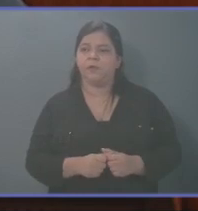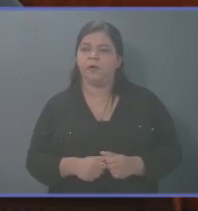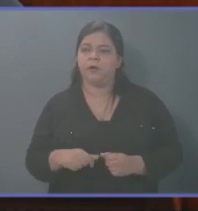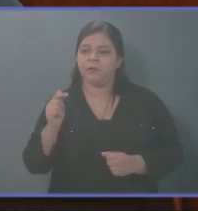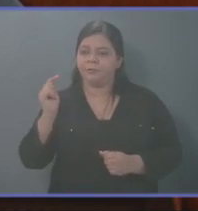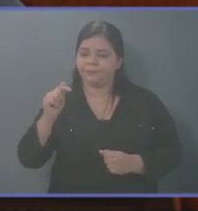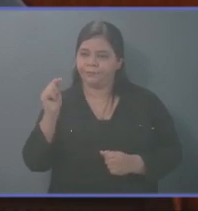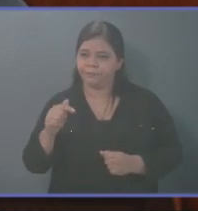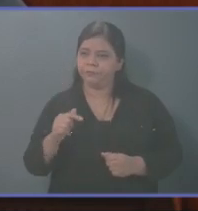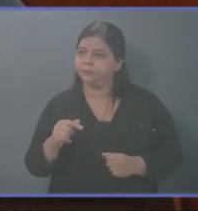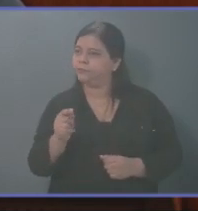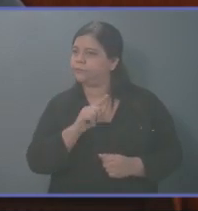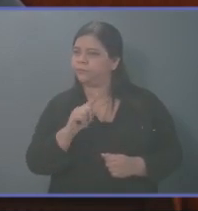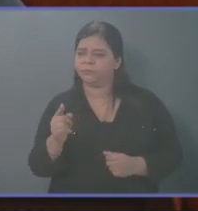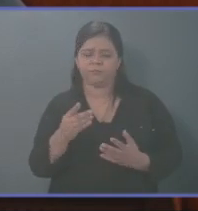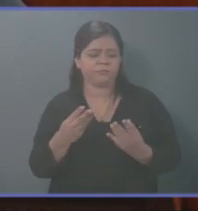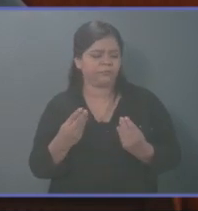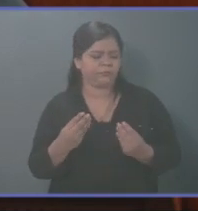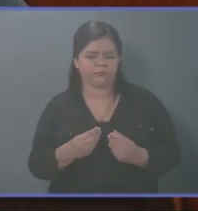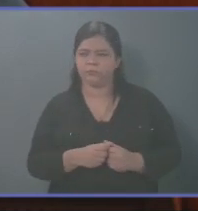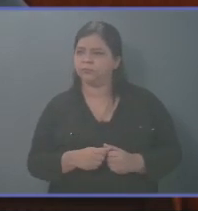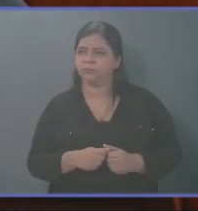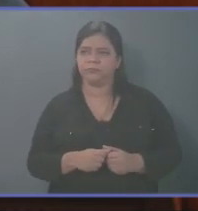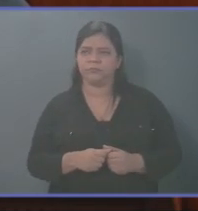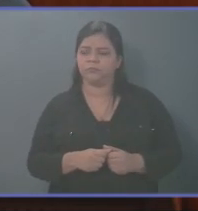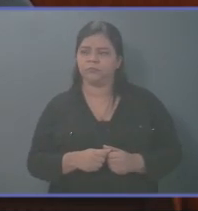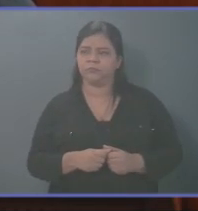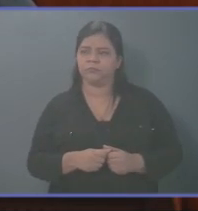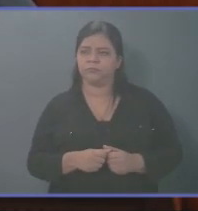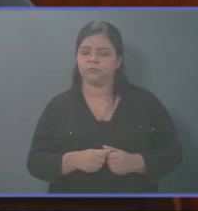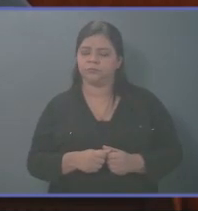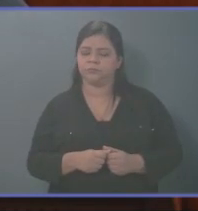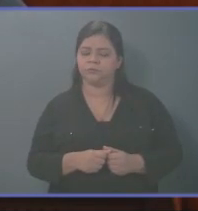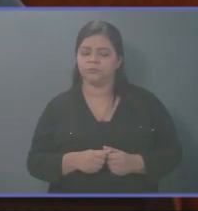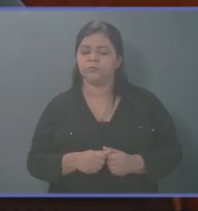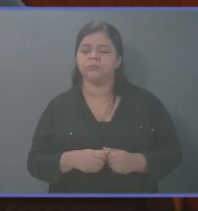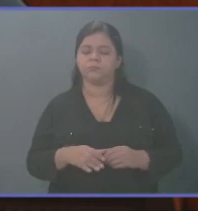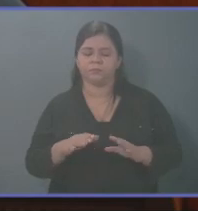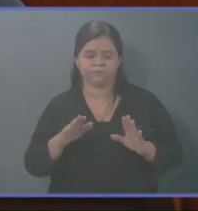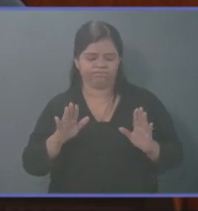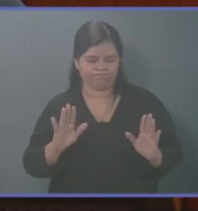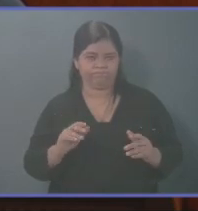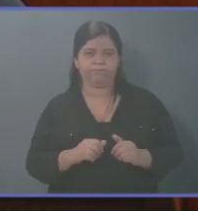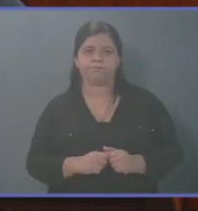ese sentido, no tienen que tener miedo los empleados públicos. Ahora bien,